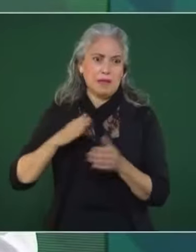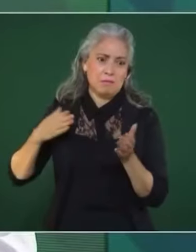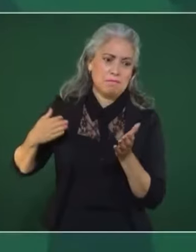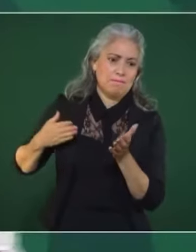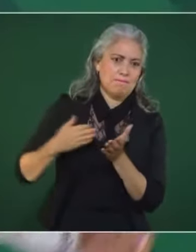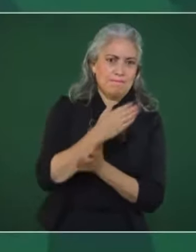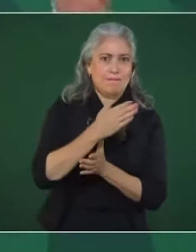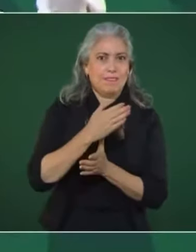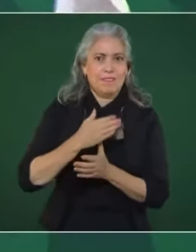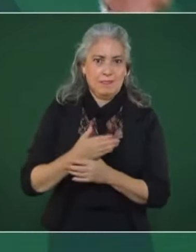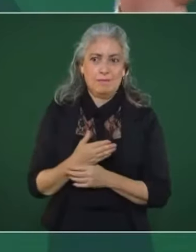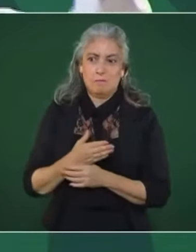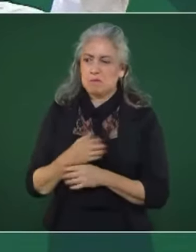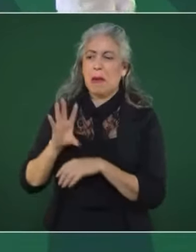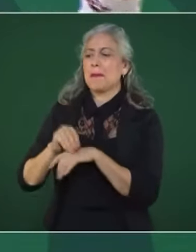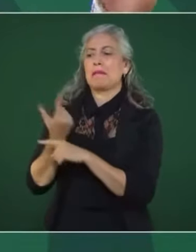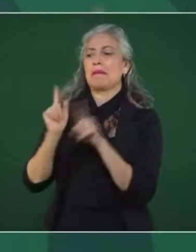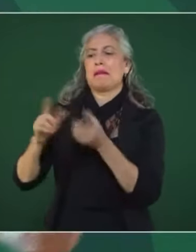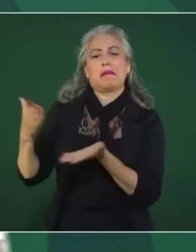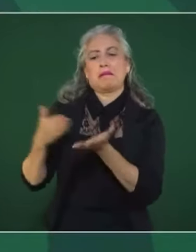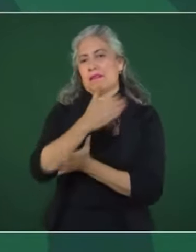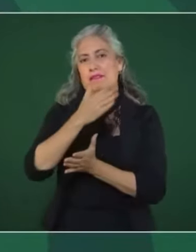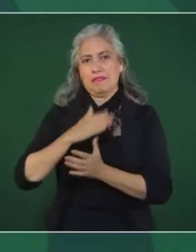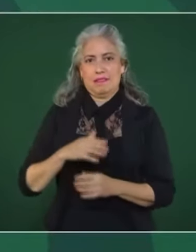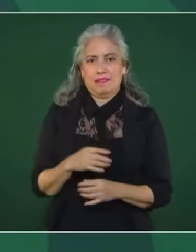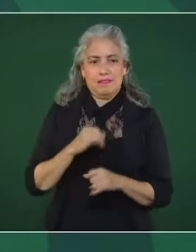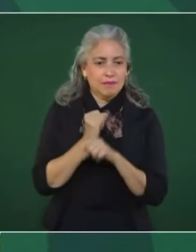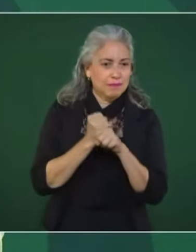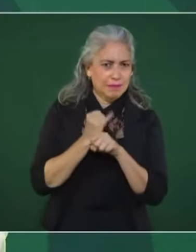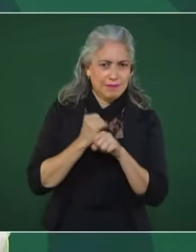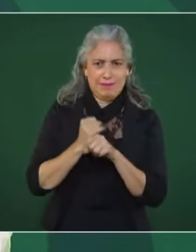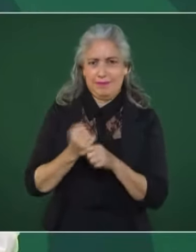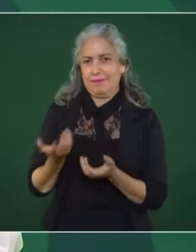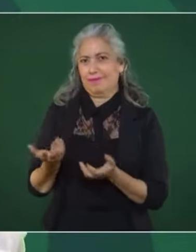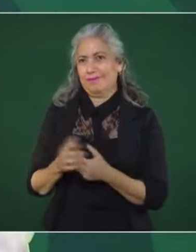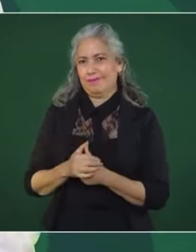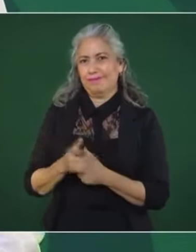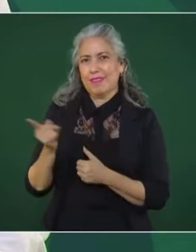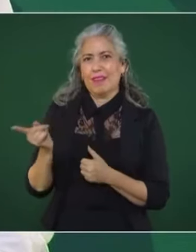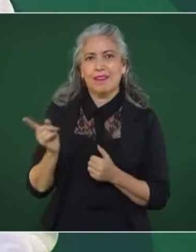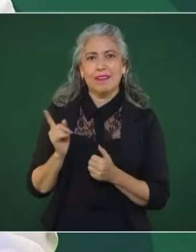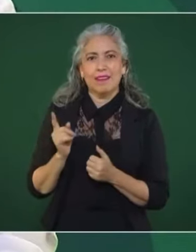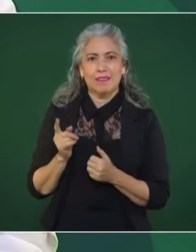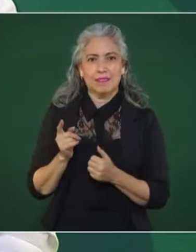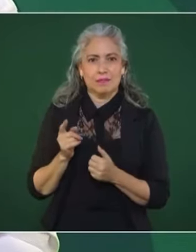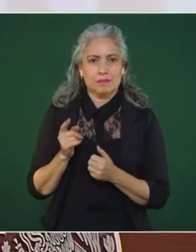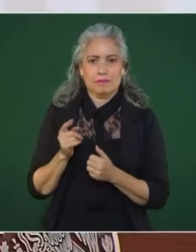porque se lo permitían. vulneraban nuestra